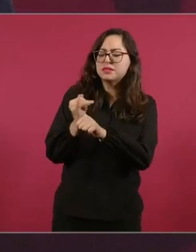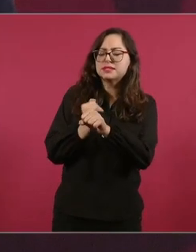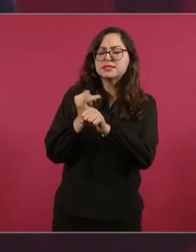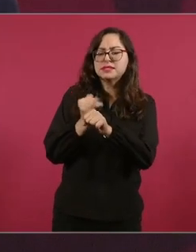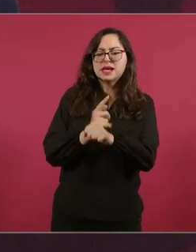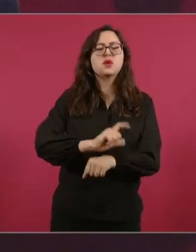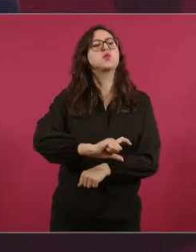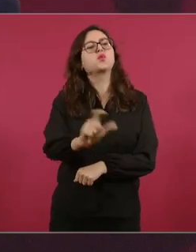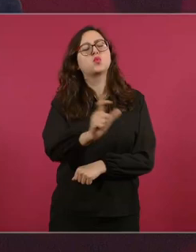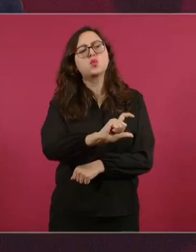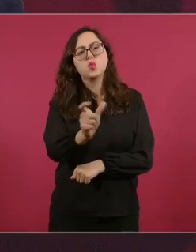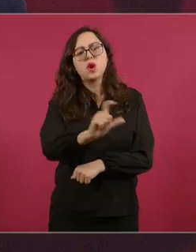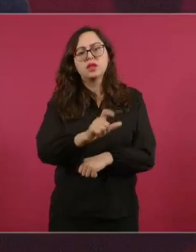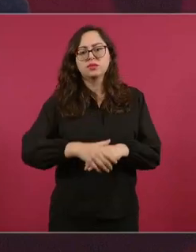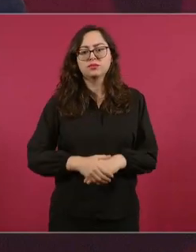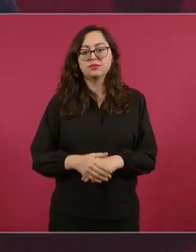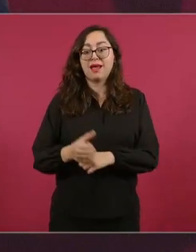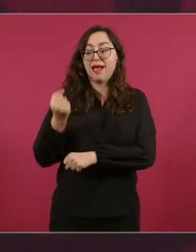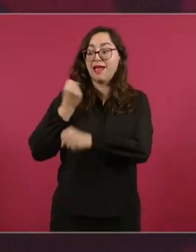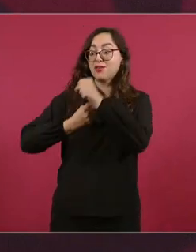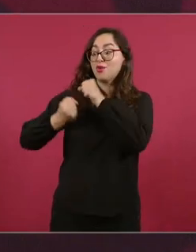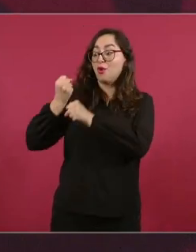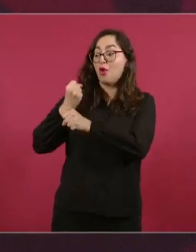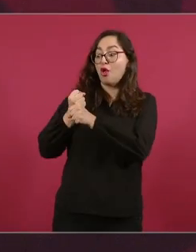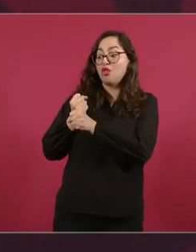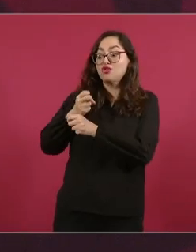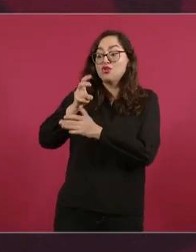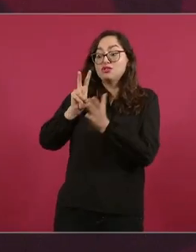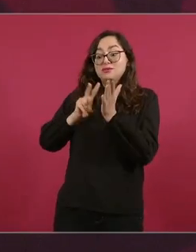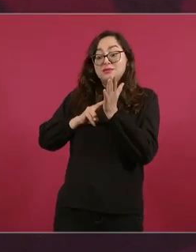¿Por qué de repente,